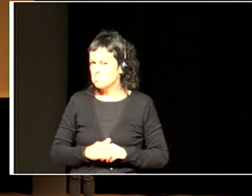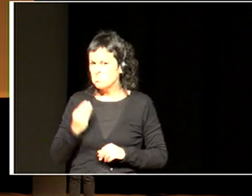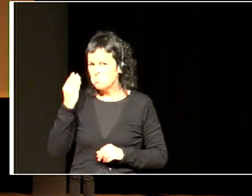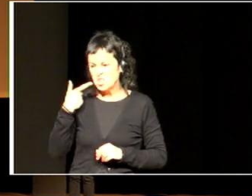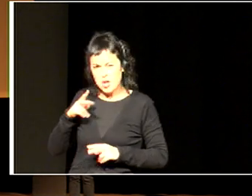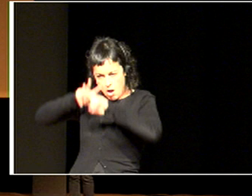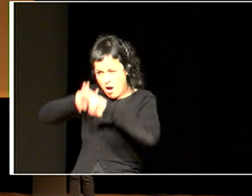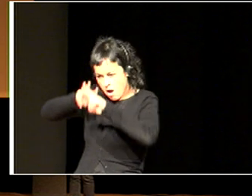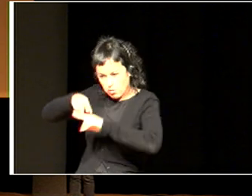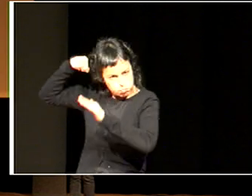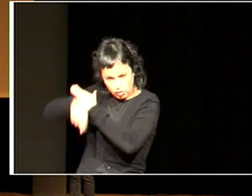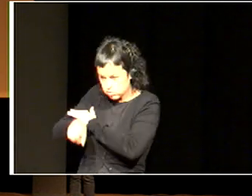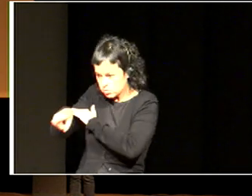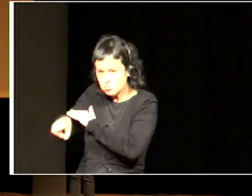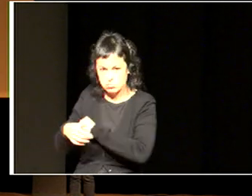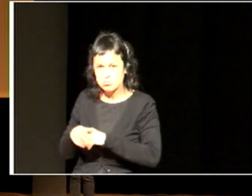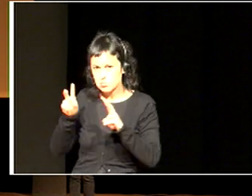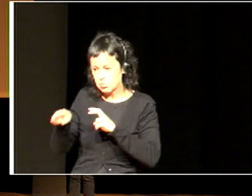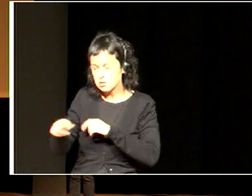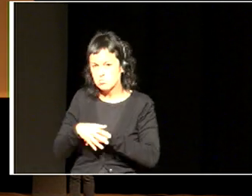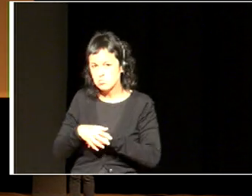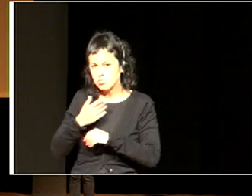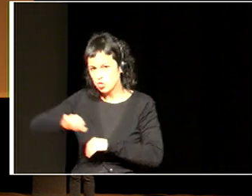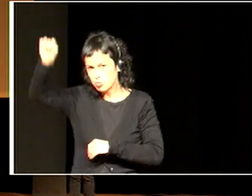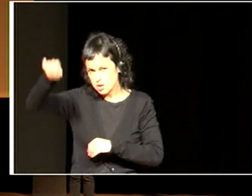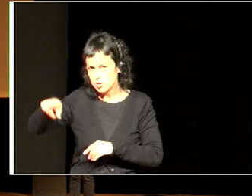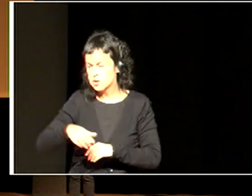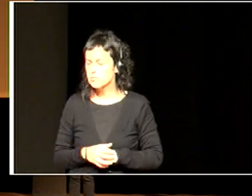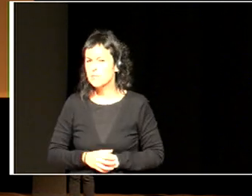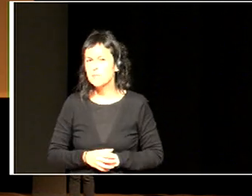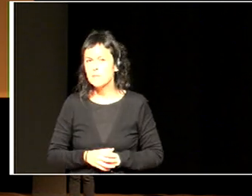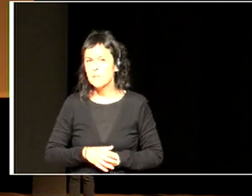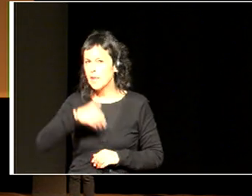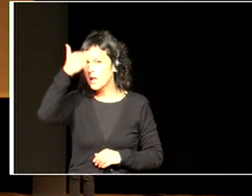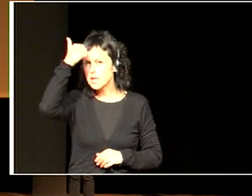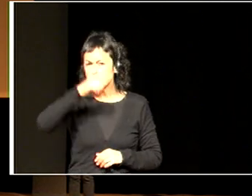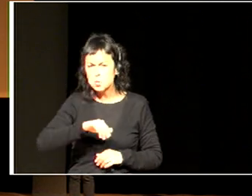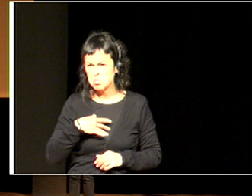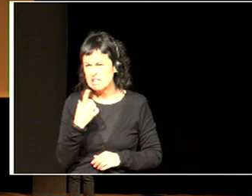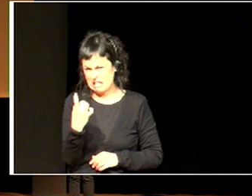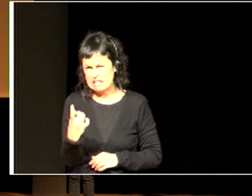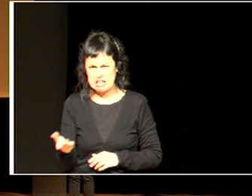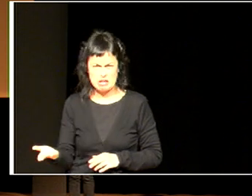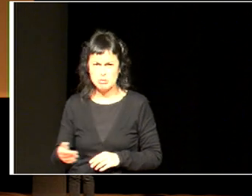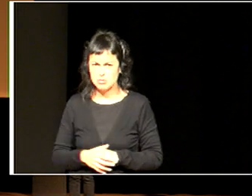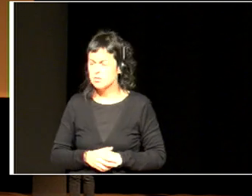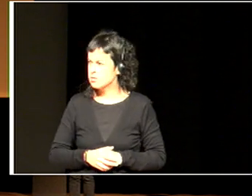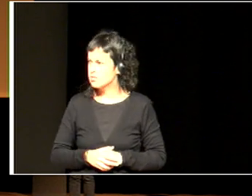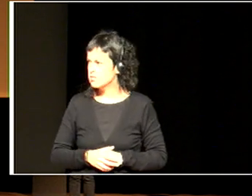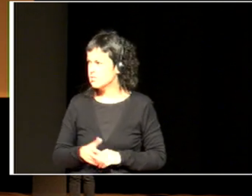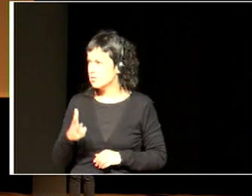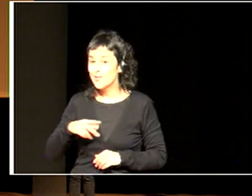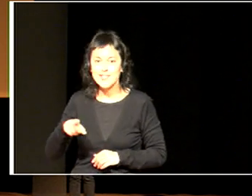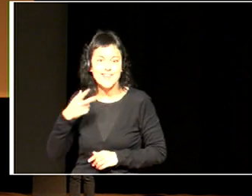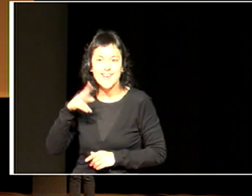doctoral establecido etc es un hombre necesitado por favor y lo tienen ahí de